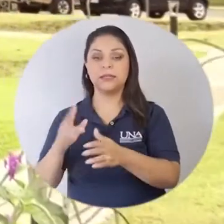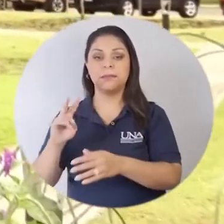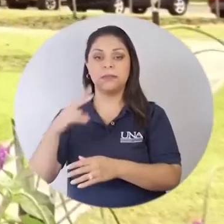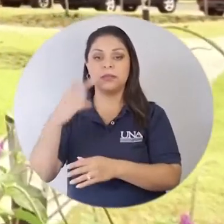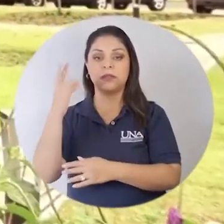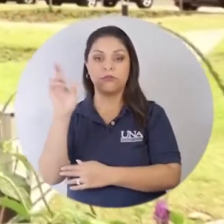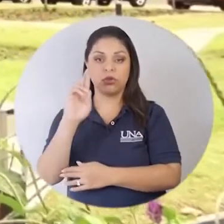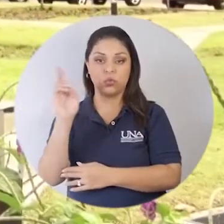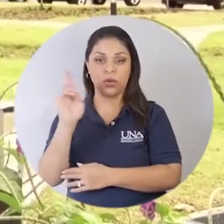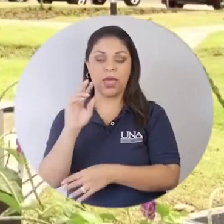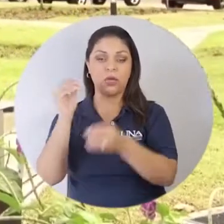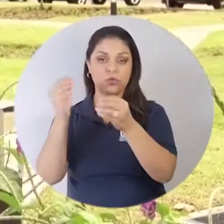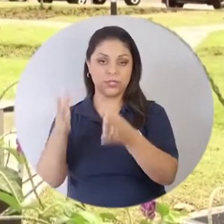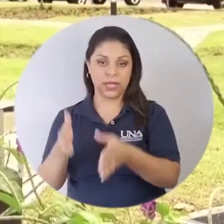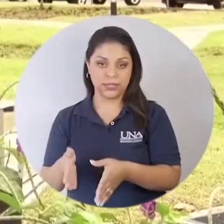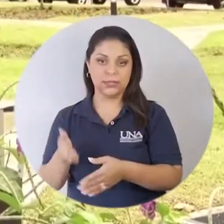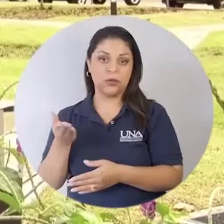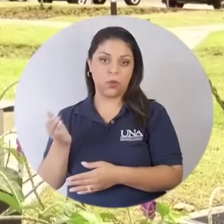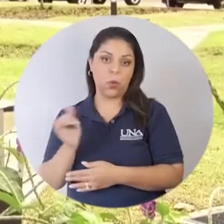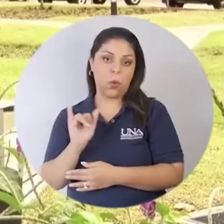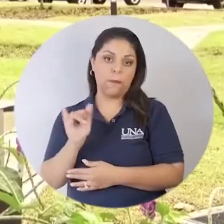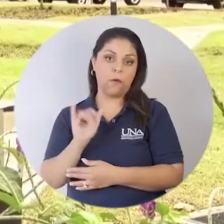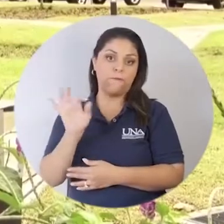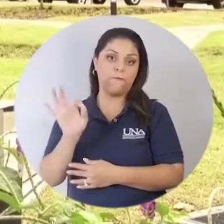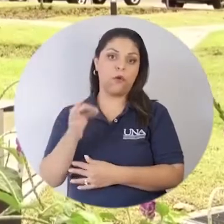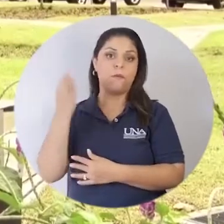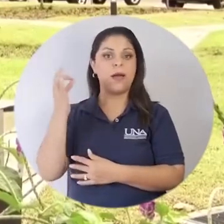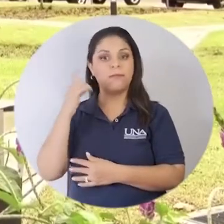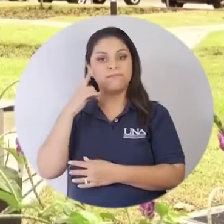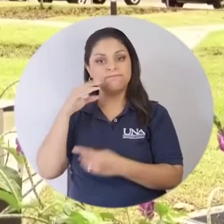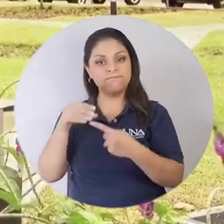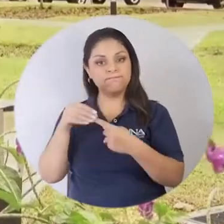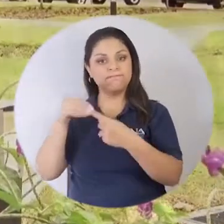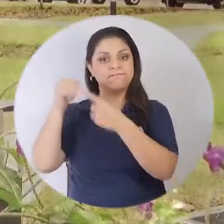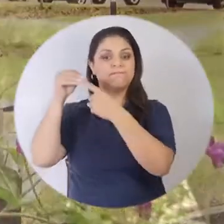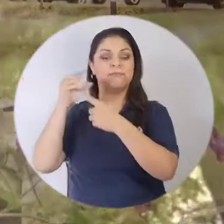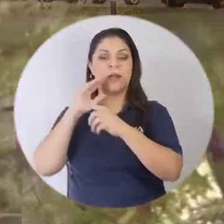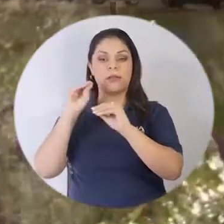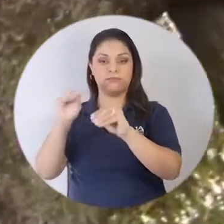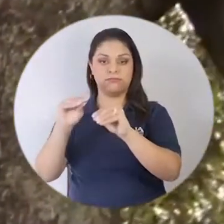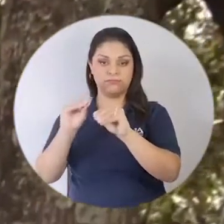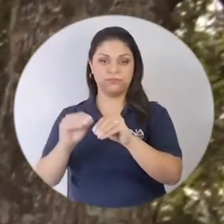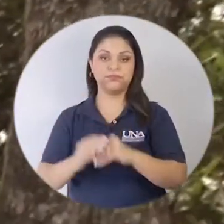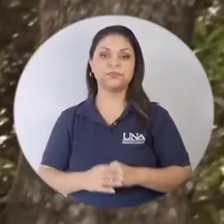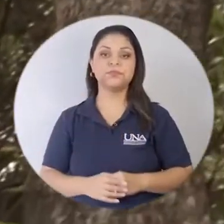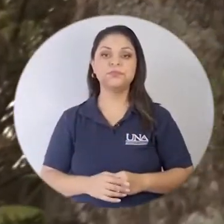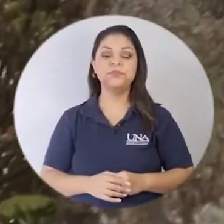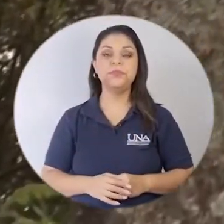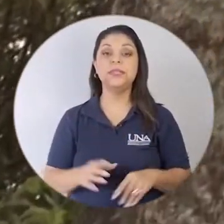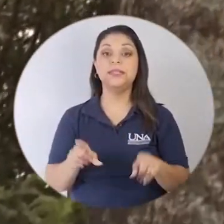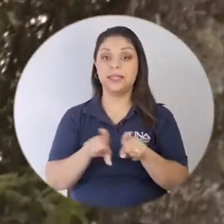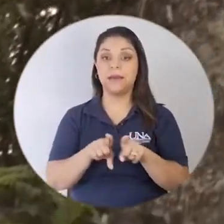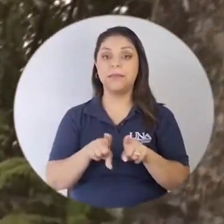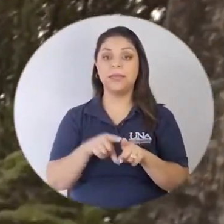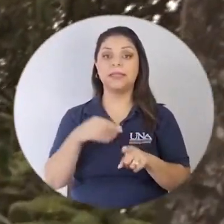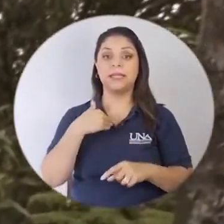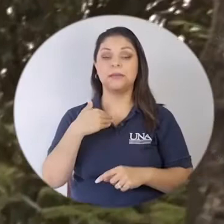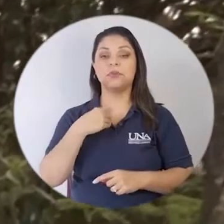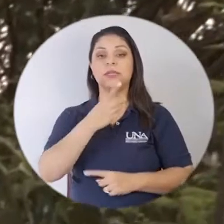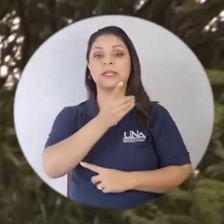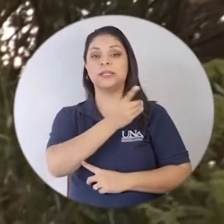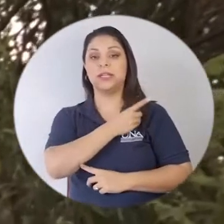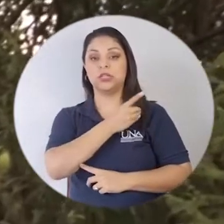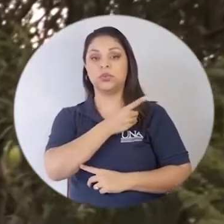vicerrectoría de docencia, ¿verdad?, como instancia rectora en el tema de docencia. También contamos con la participación